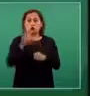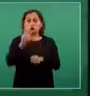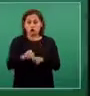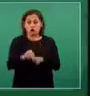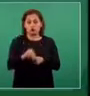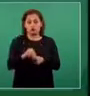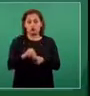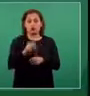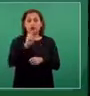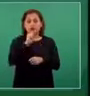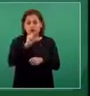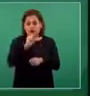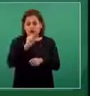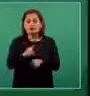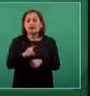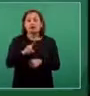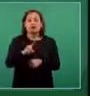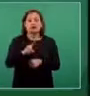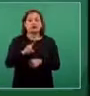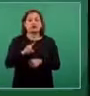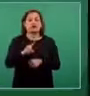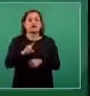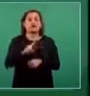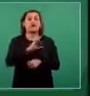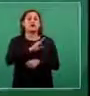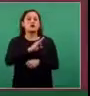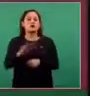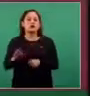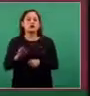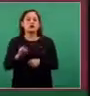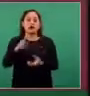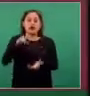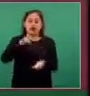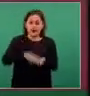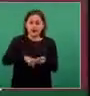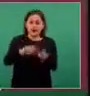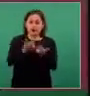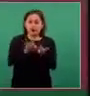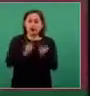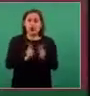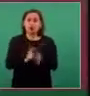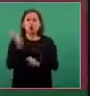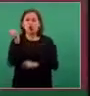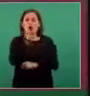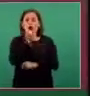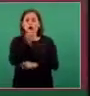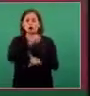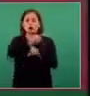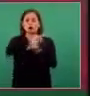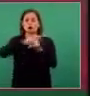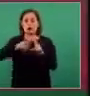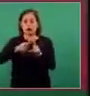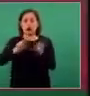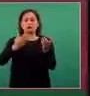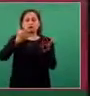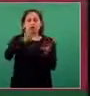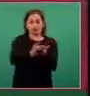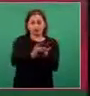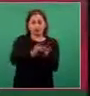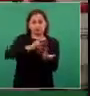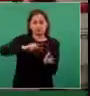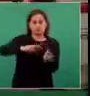va la mitad del grupo, al día siguiente va la otra mitad del grupo. De modo que se reduce la cantidad de